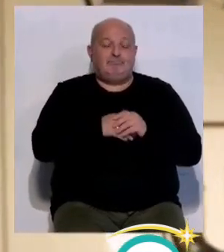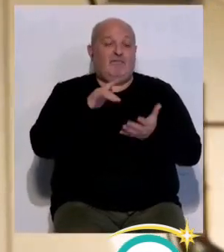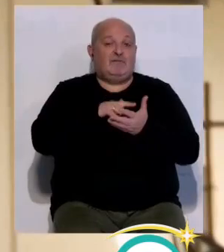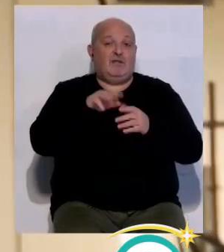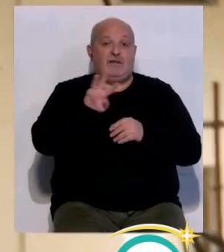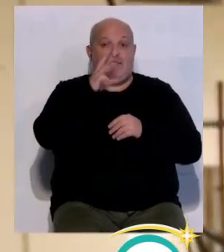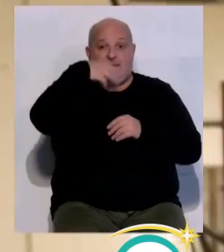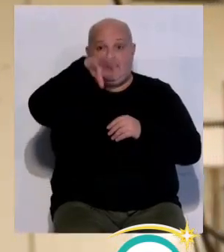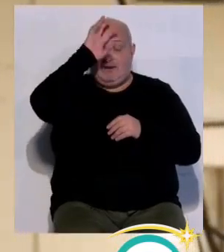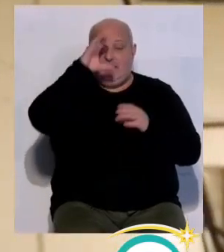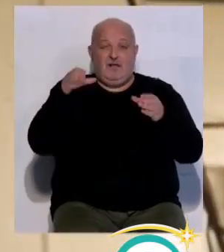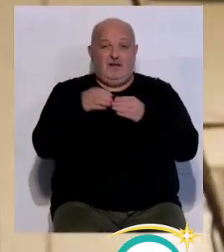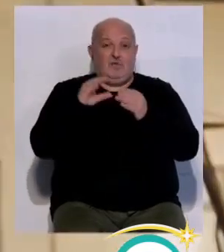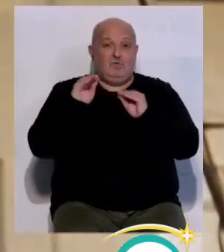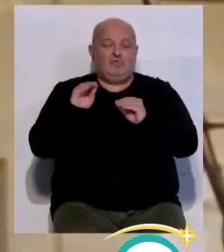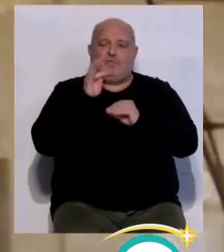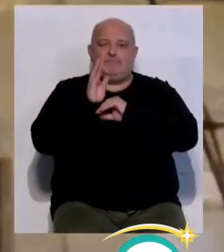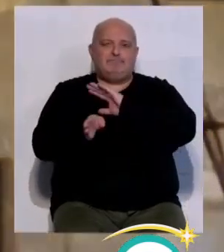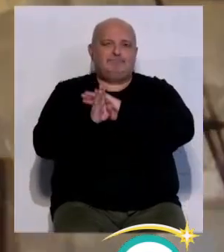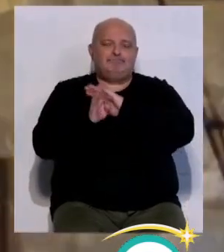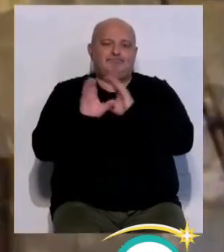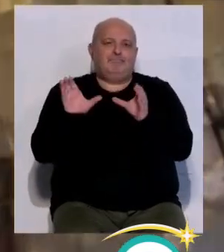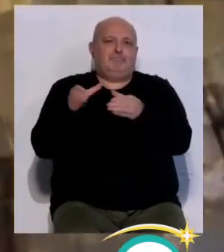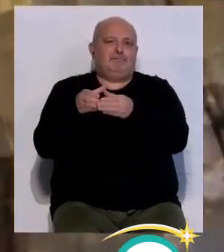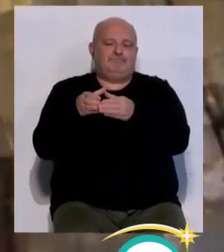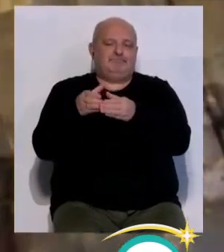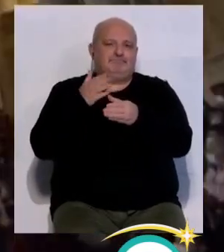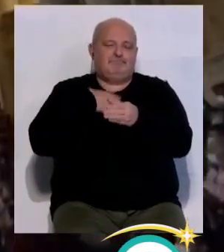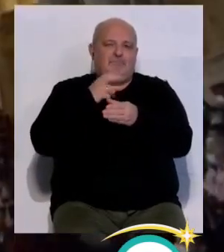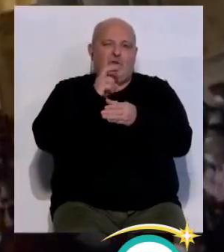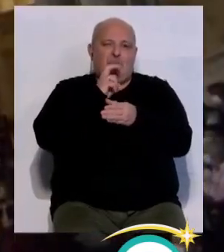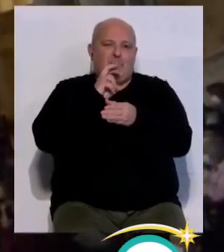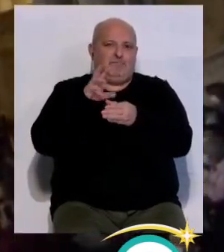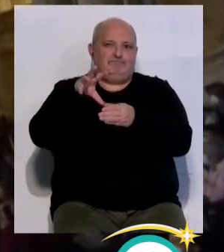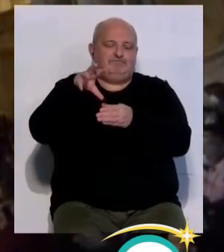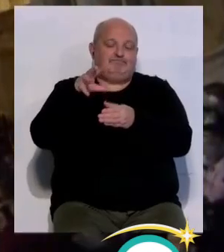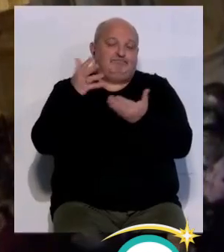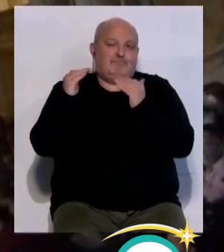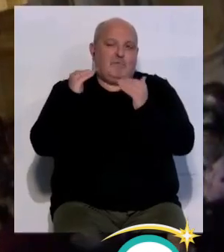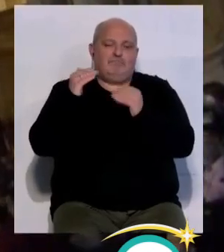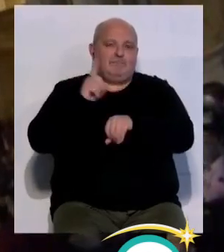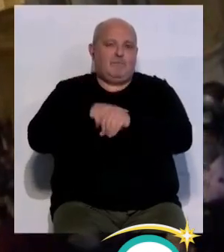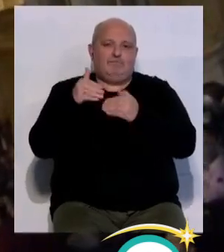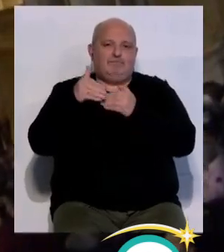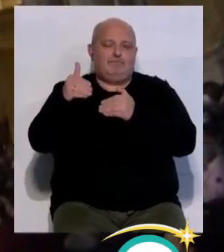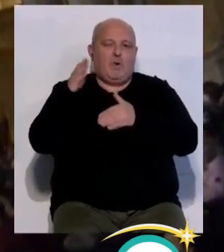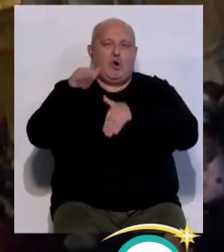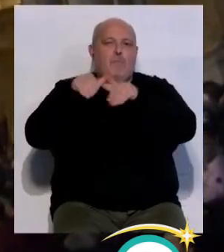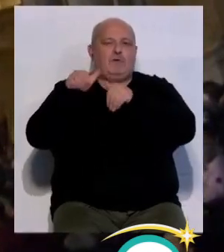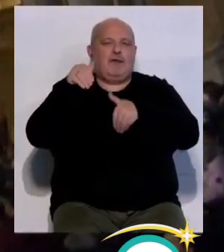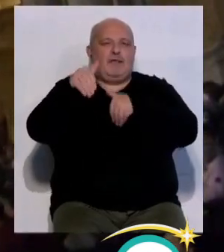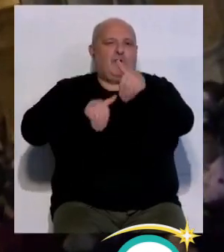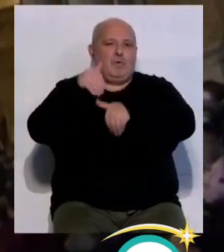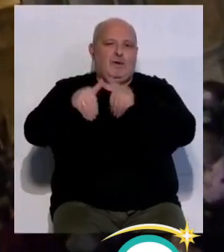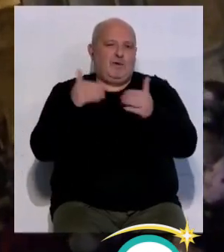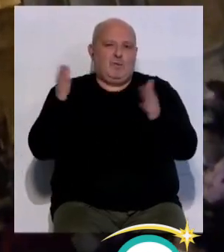de 3 de enero la cofradía continúa intervenida por el Obispado de Cádiz y Ceuta y se queda sin tiempo para la convocatoria de un